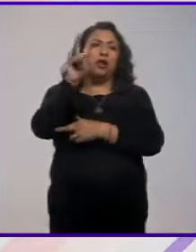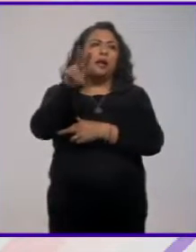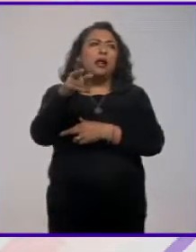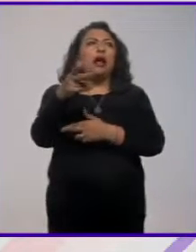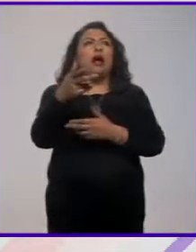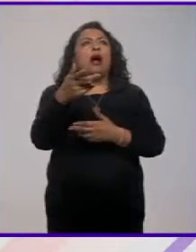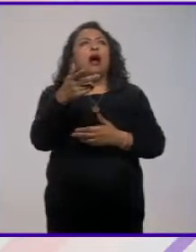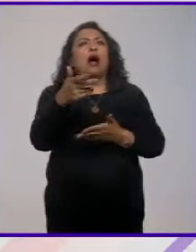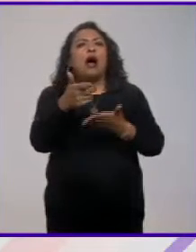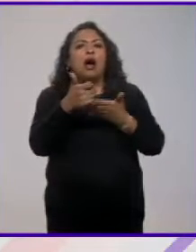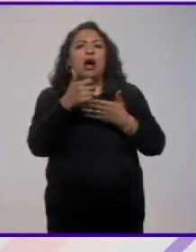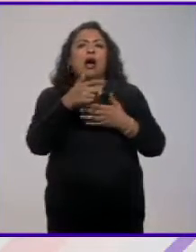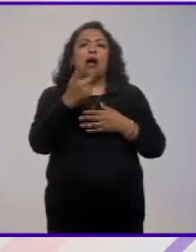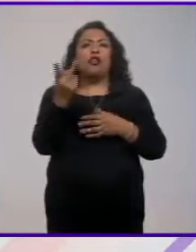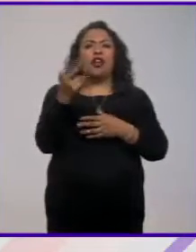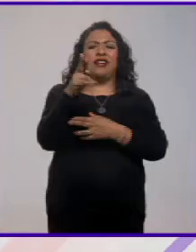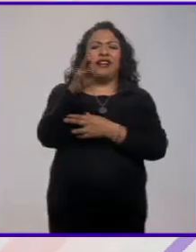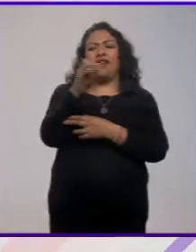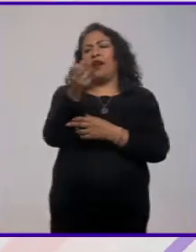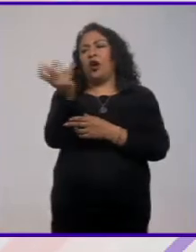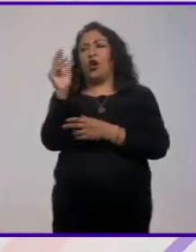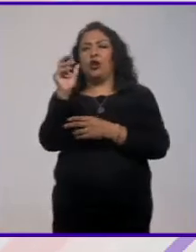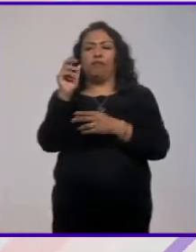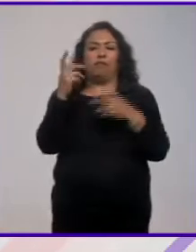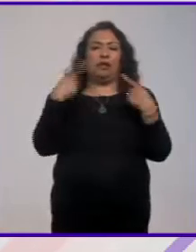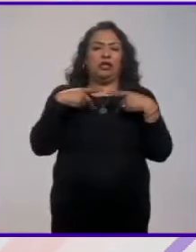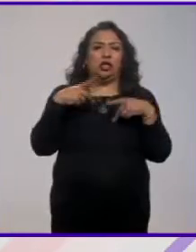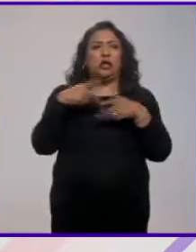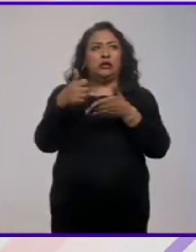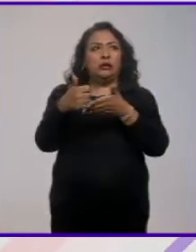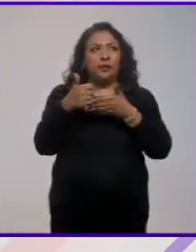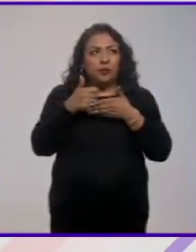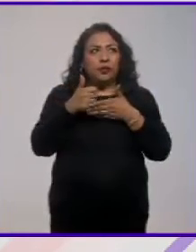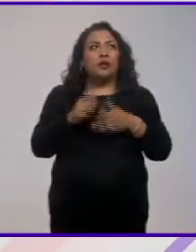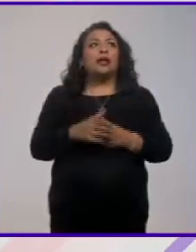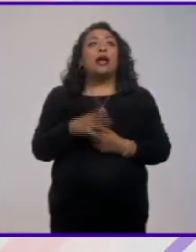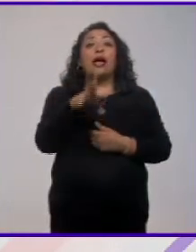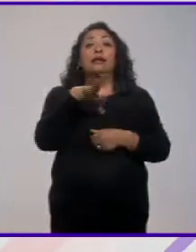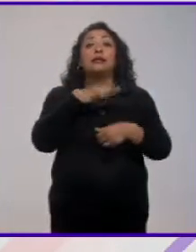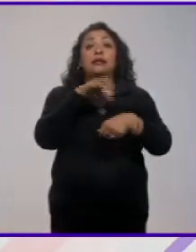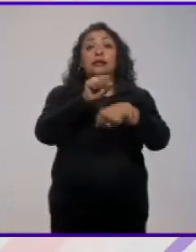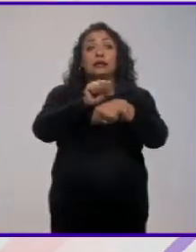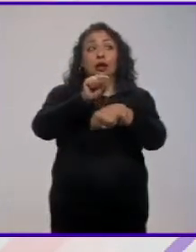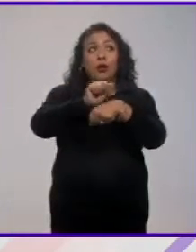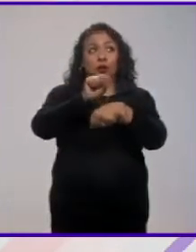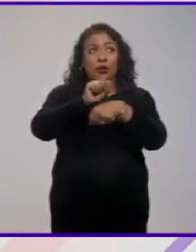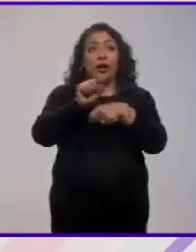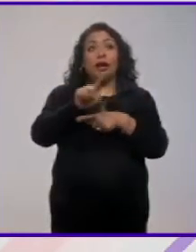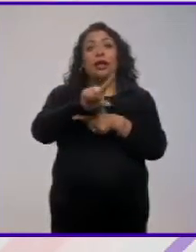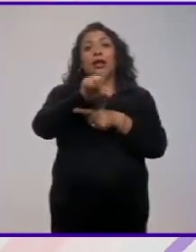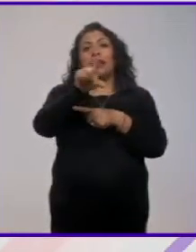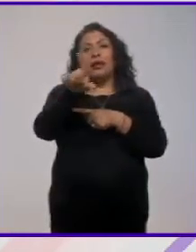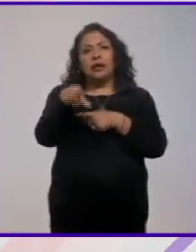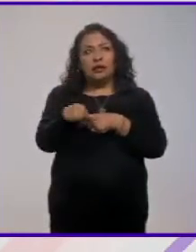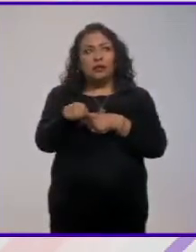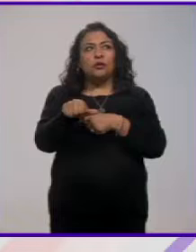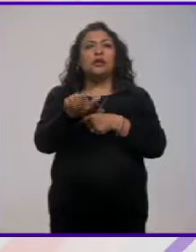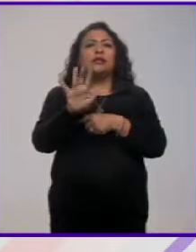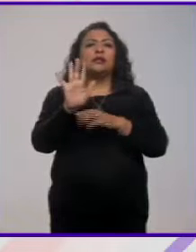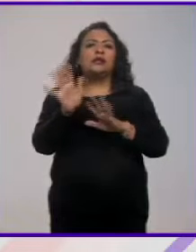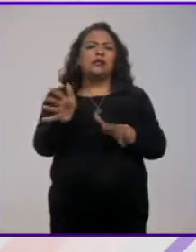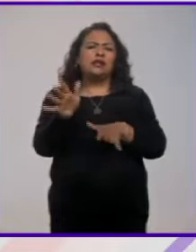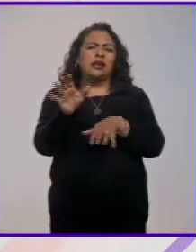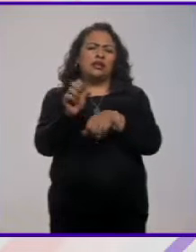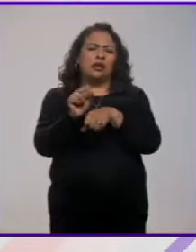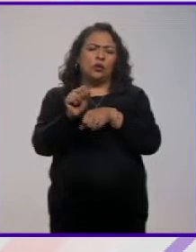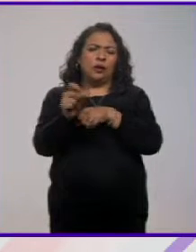favor a Rábago y a mí y a otros tantos más, en donde en la secundaria, después ya en el grupo, en la secundaria que